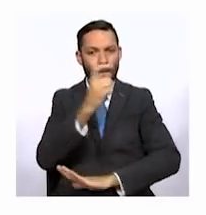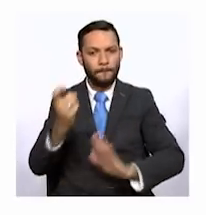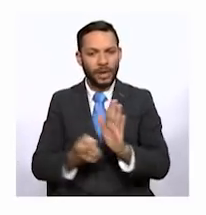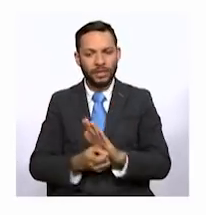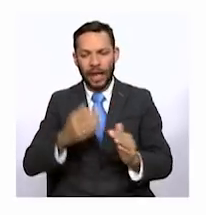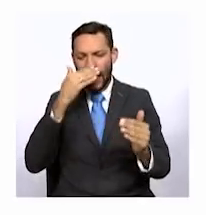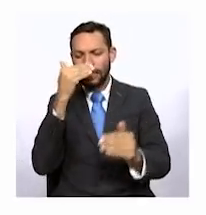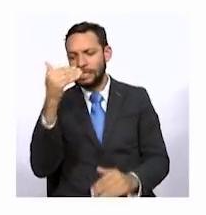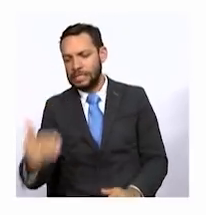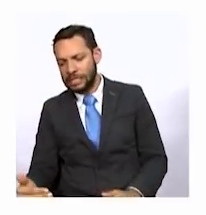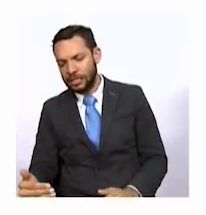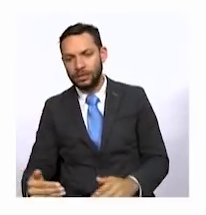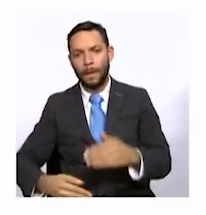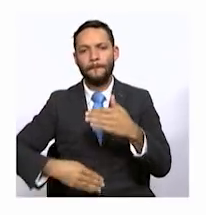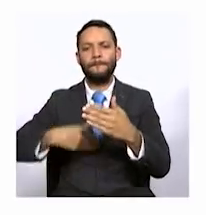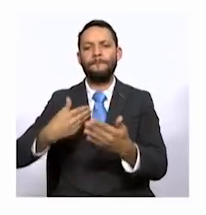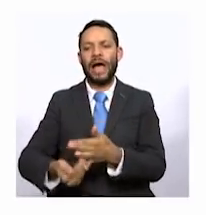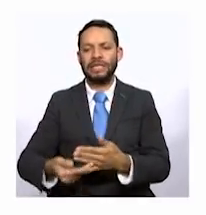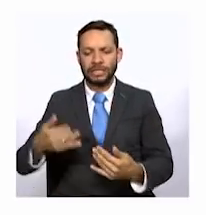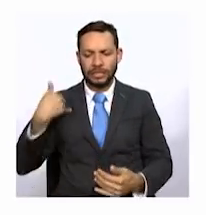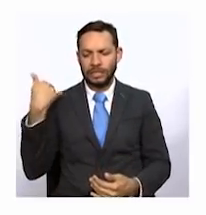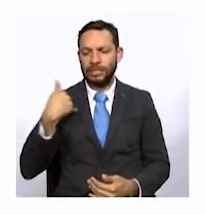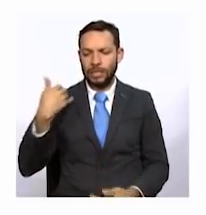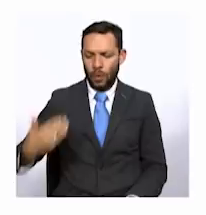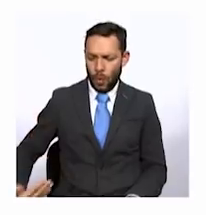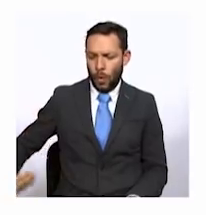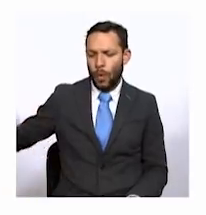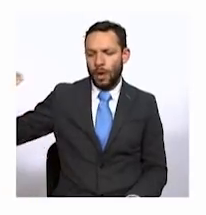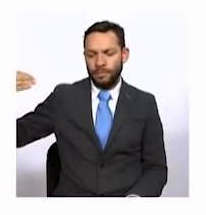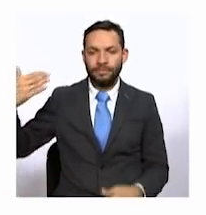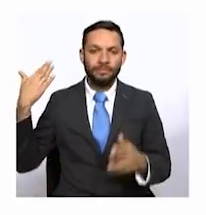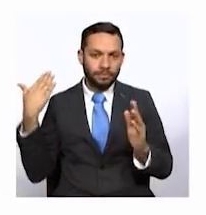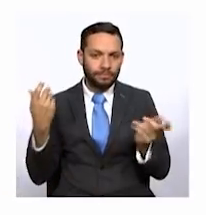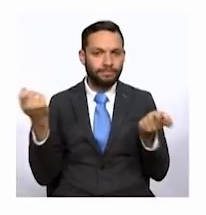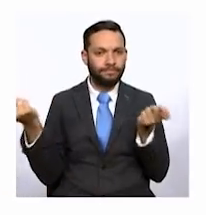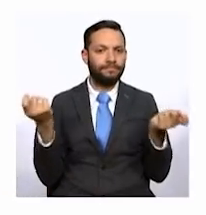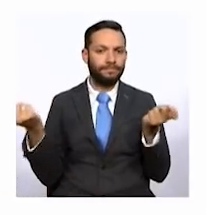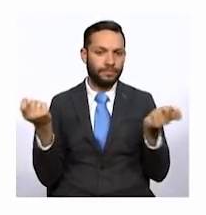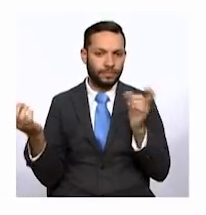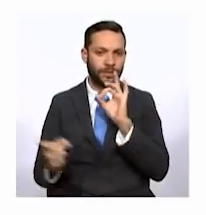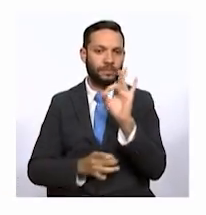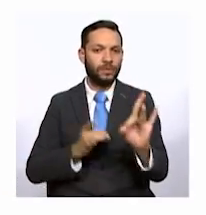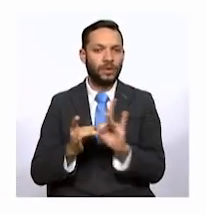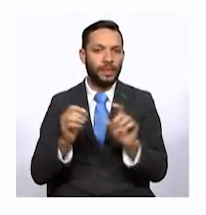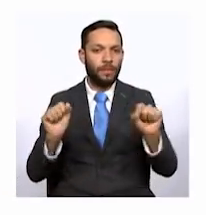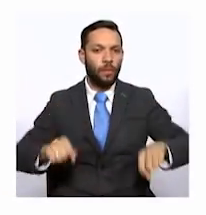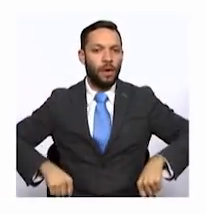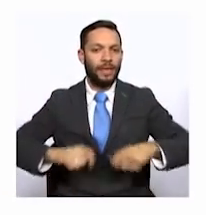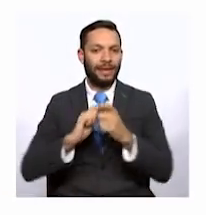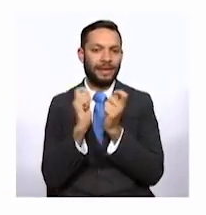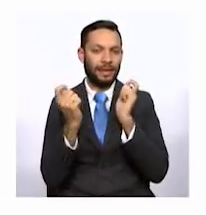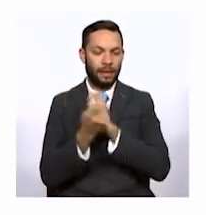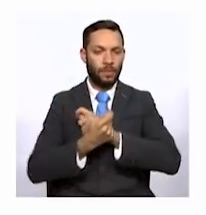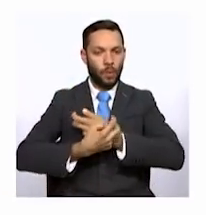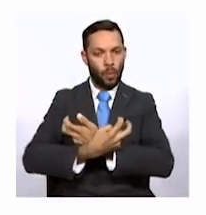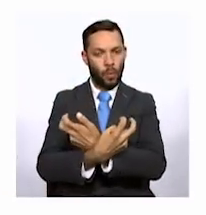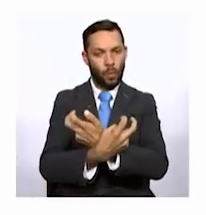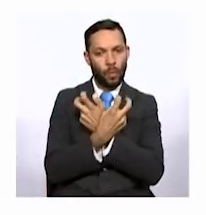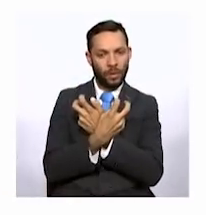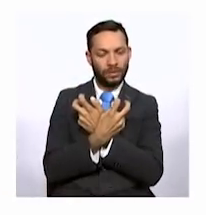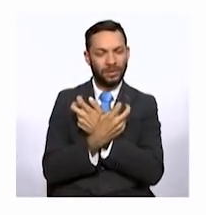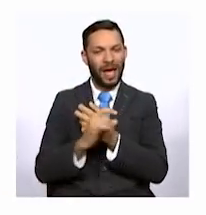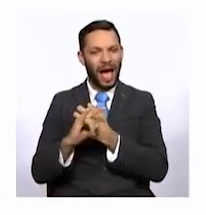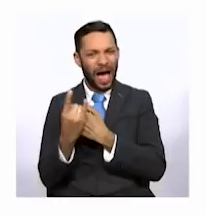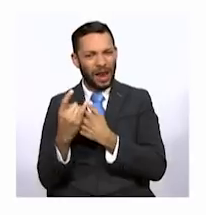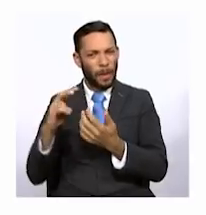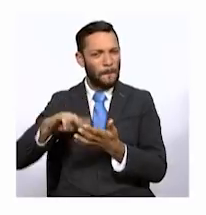los niños, hasta la adolescencia, y ya pues en los adultos es el que nos ayuda con el recambio óseo, y en casos de fracturas o en